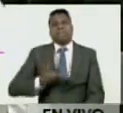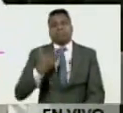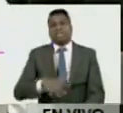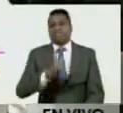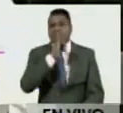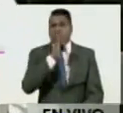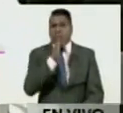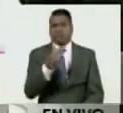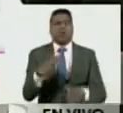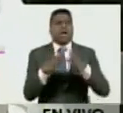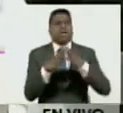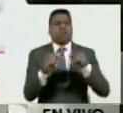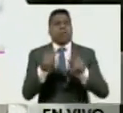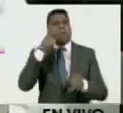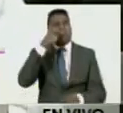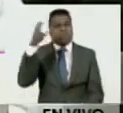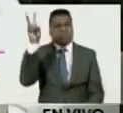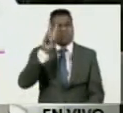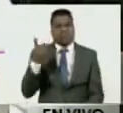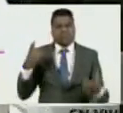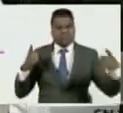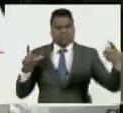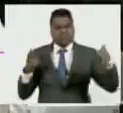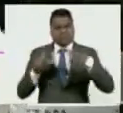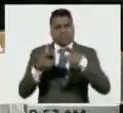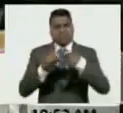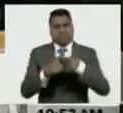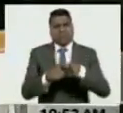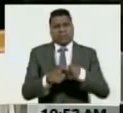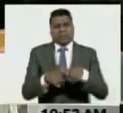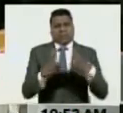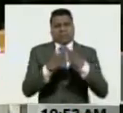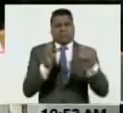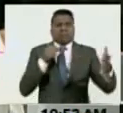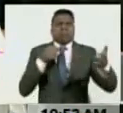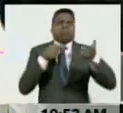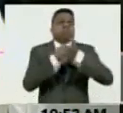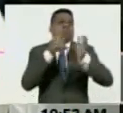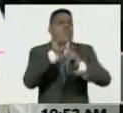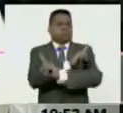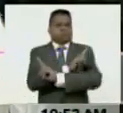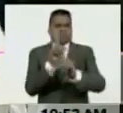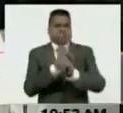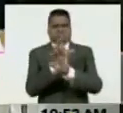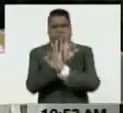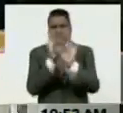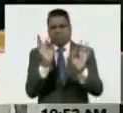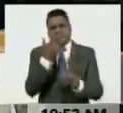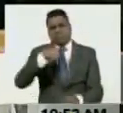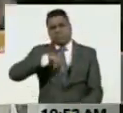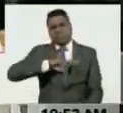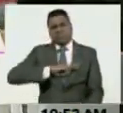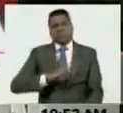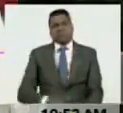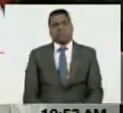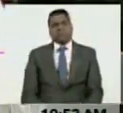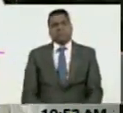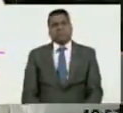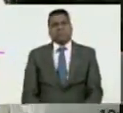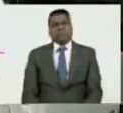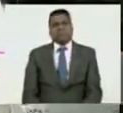noticia al pueblo de Venezuela, la reducción de la accidentabilidad. Nosotros hemos